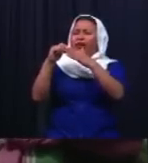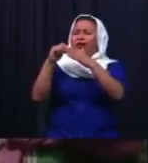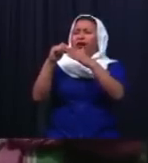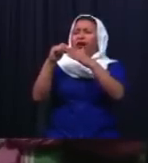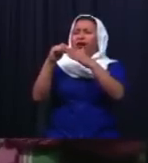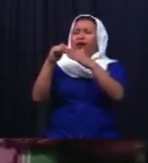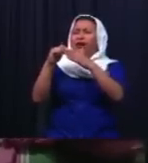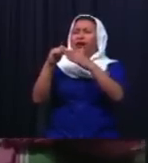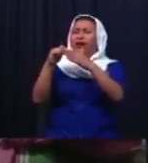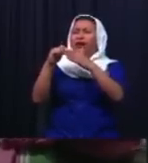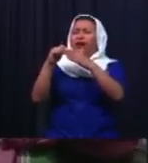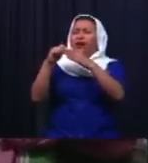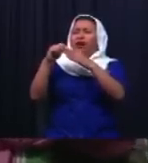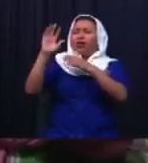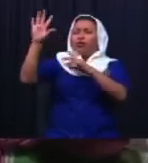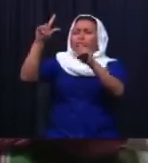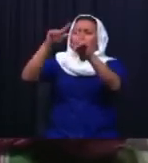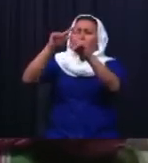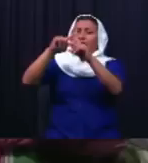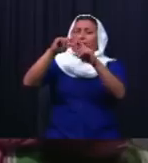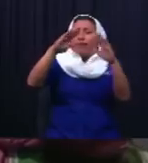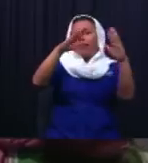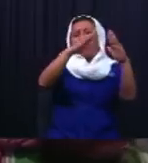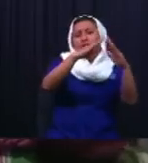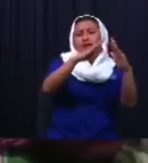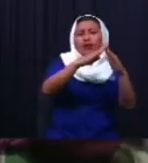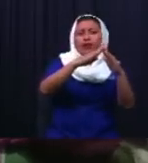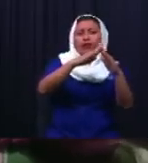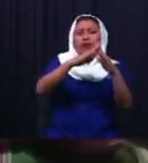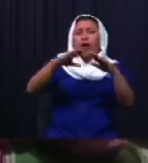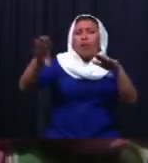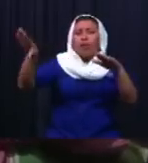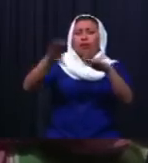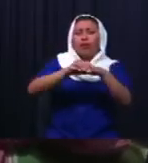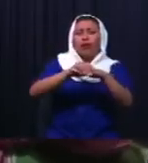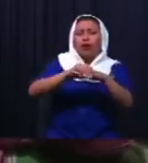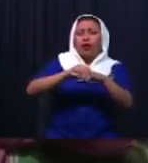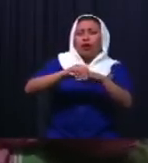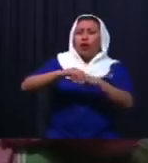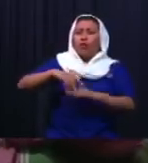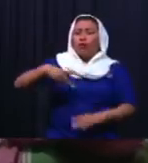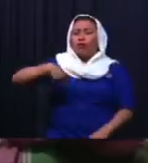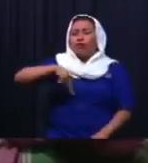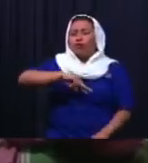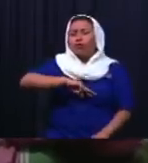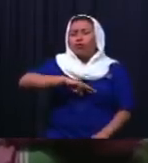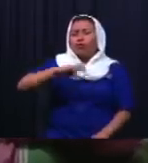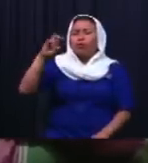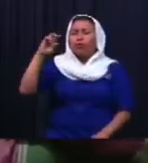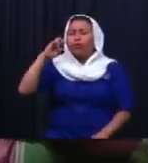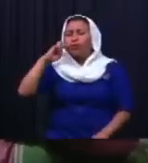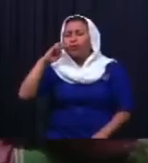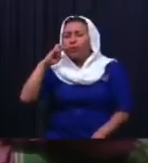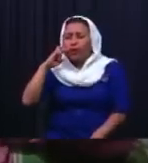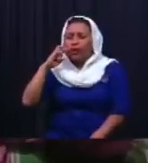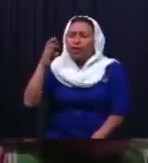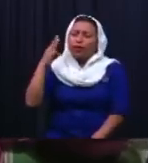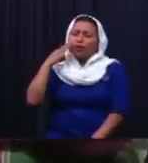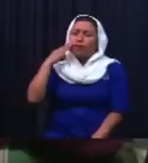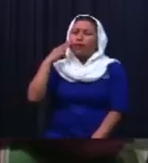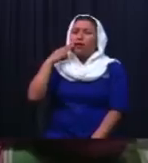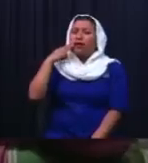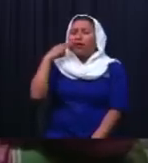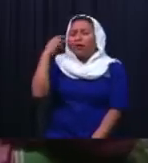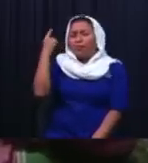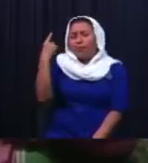nuestras casas, para nuestros matrimonios, para nosotros como padres, como madres, para nuestros hijos, Señor, para